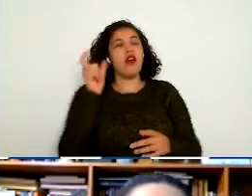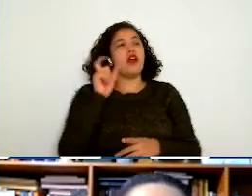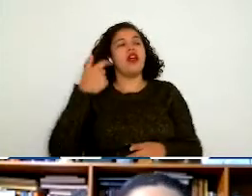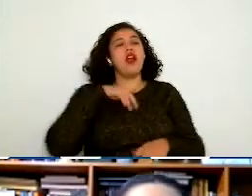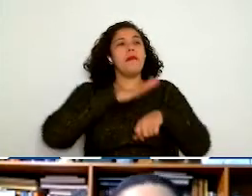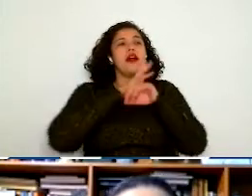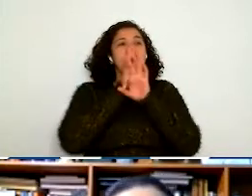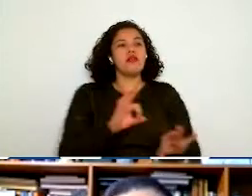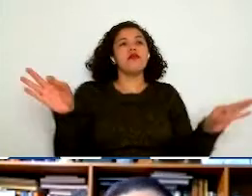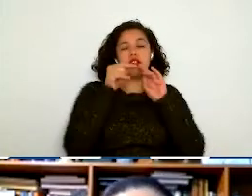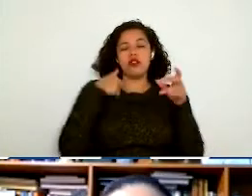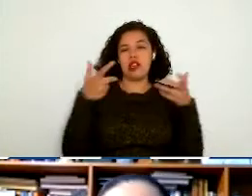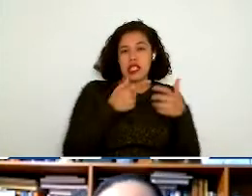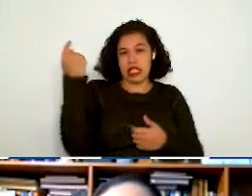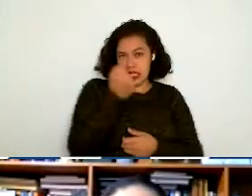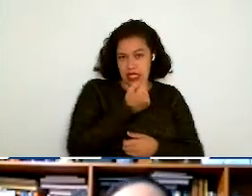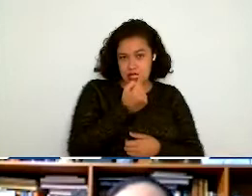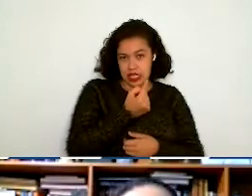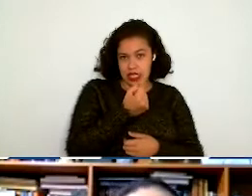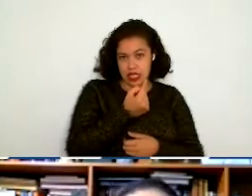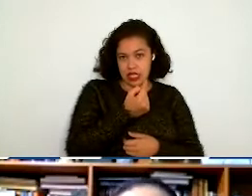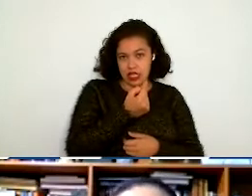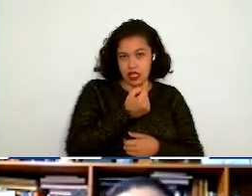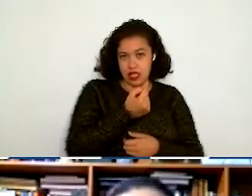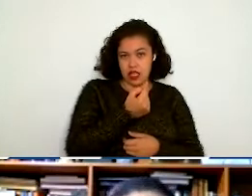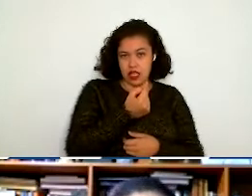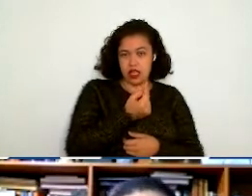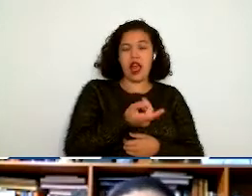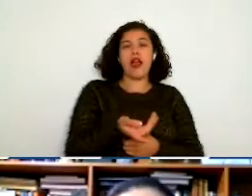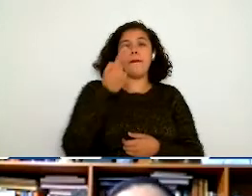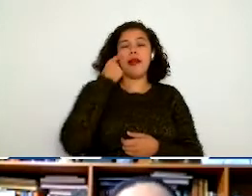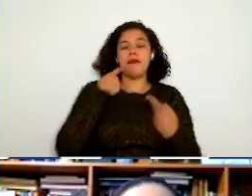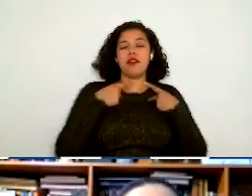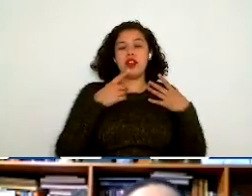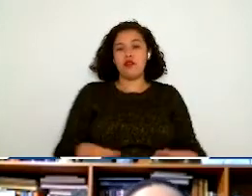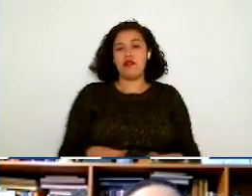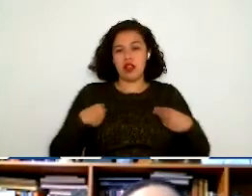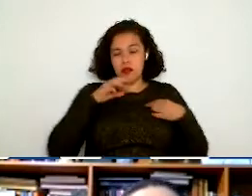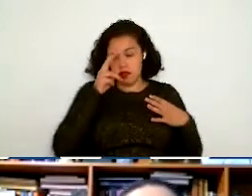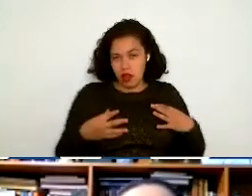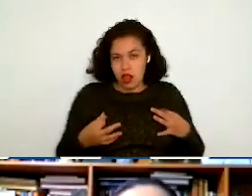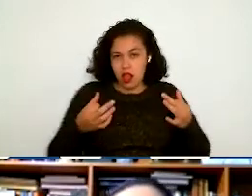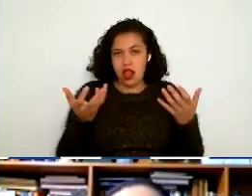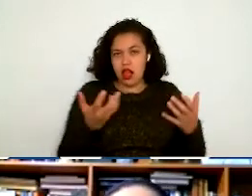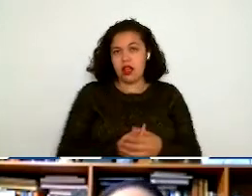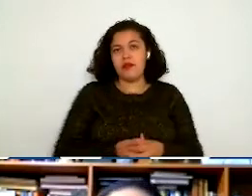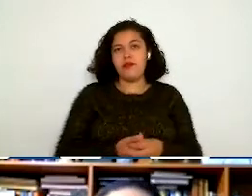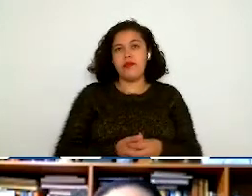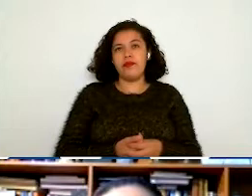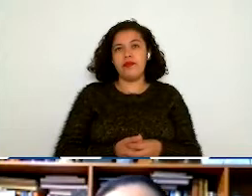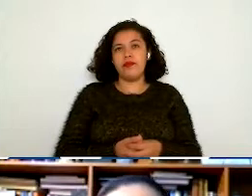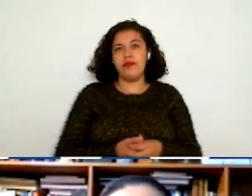medular es que voy a generar que las personas mejoren su calidad de vida. Voy a generar que la